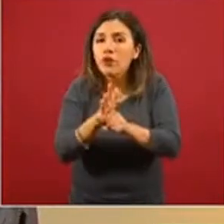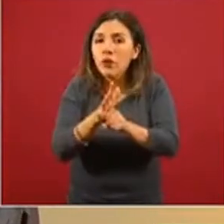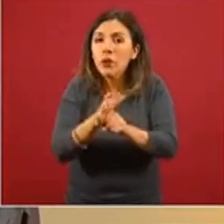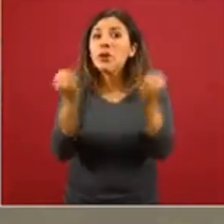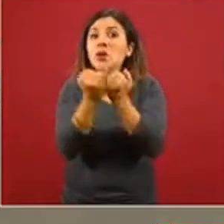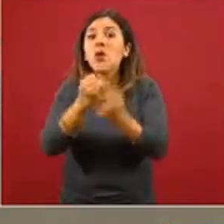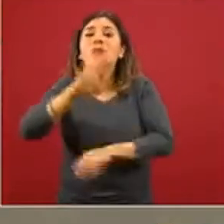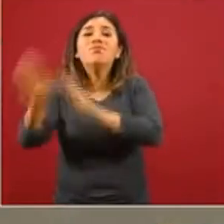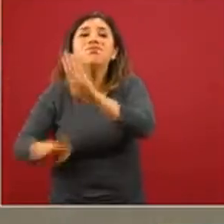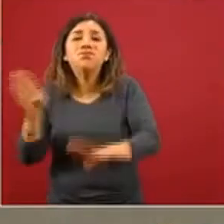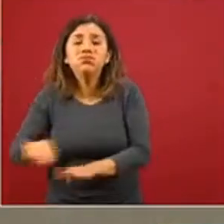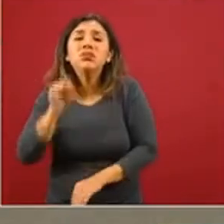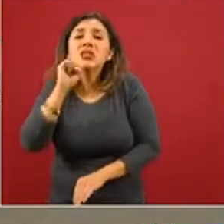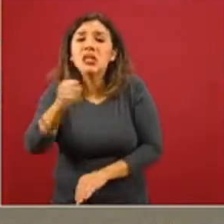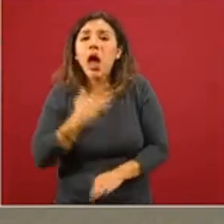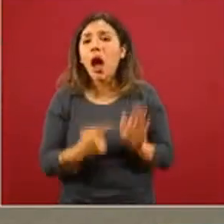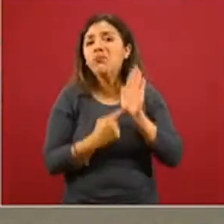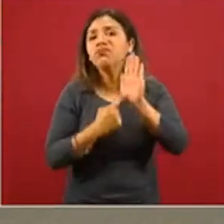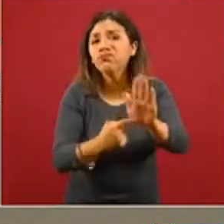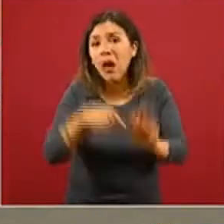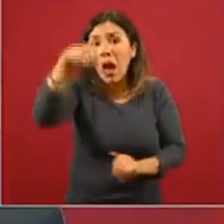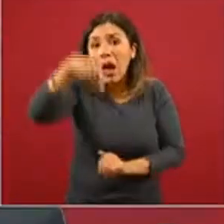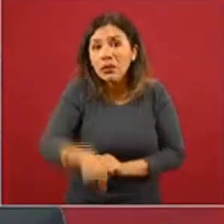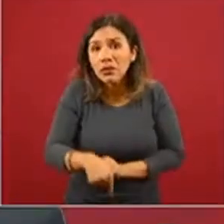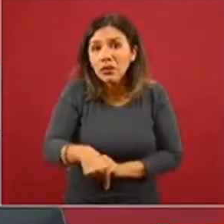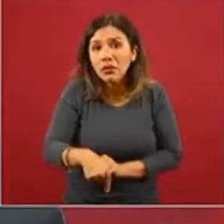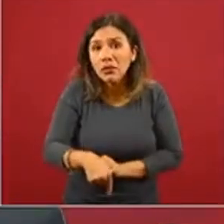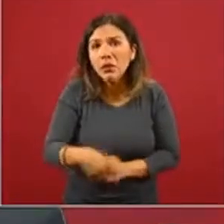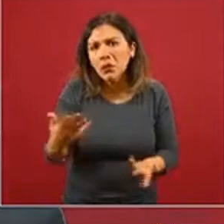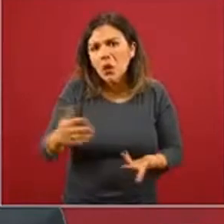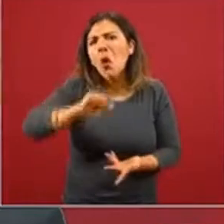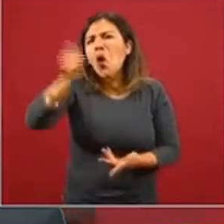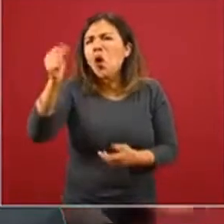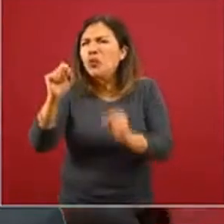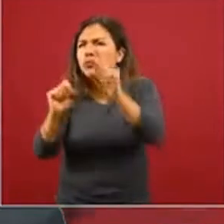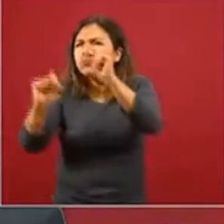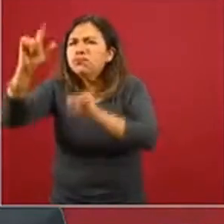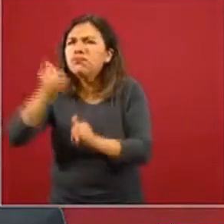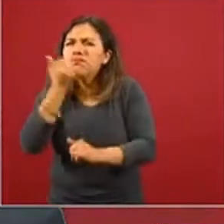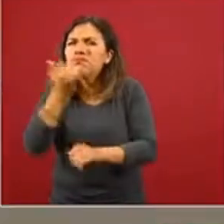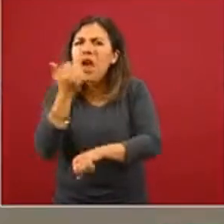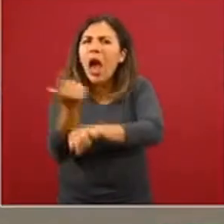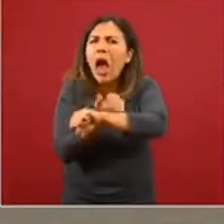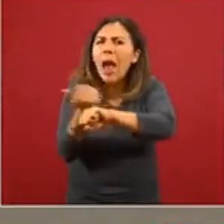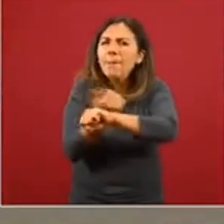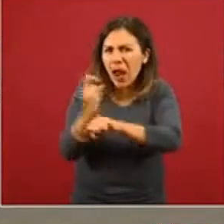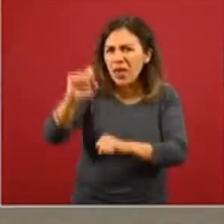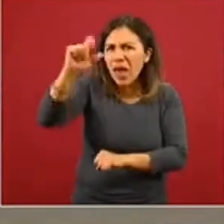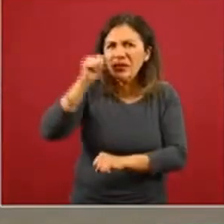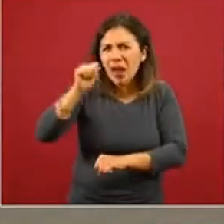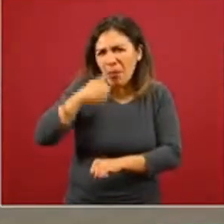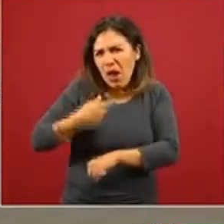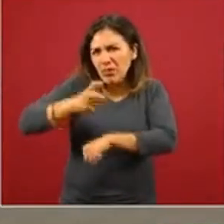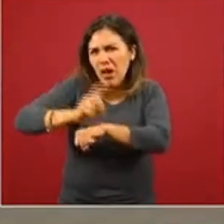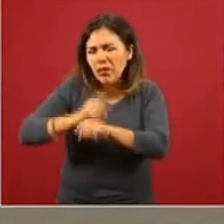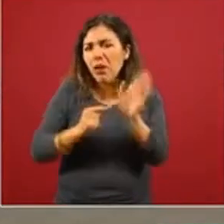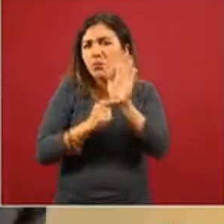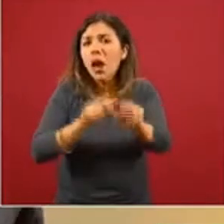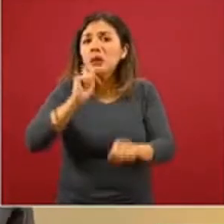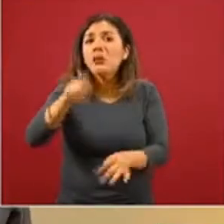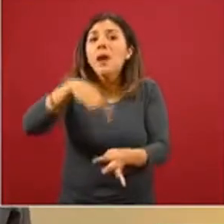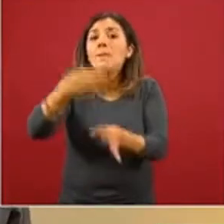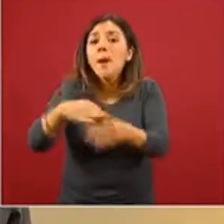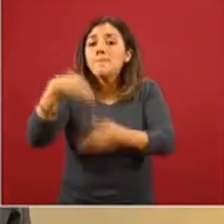casos fatales confirmados, las muertes. Y en una pequeña sombra amarilla que presenta el doctor Alomía todas las noches, los que están